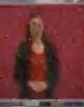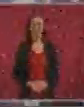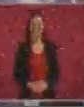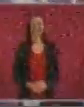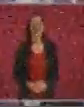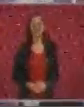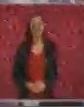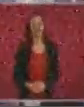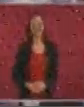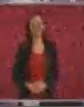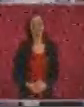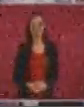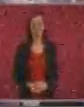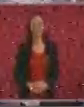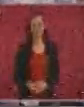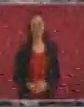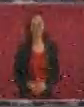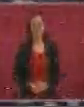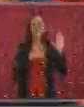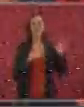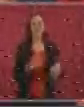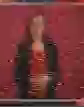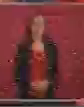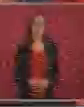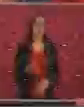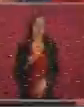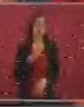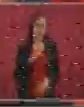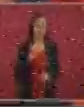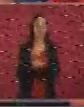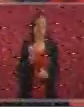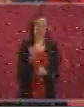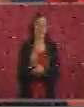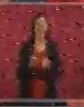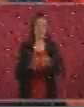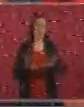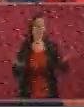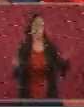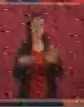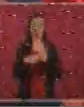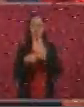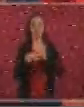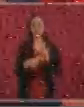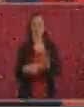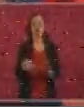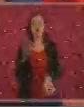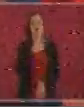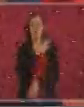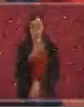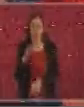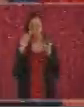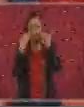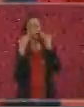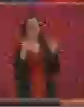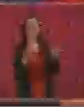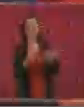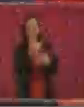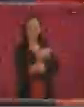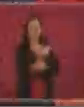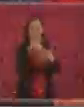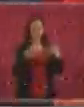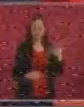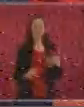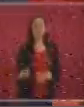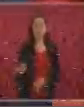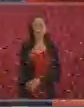Si confrontas las ideas o los proyectos o las expresiones del presidente, hay cualquier cantidad